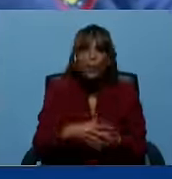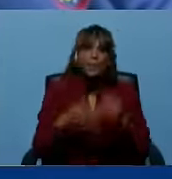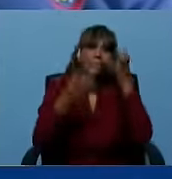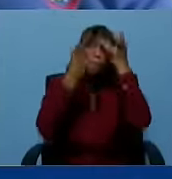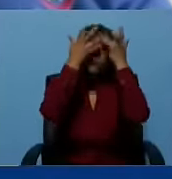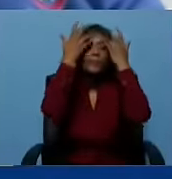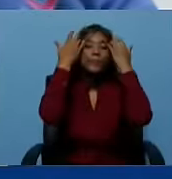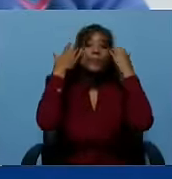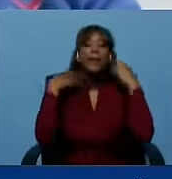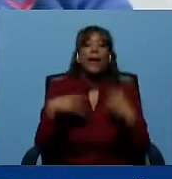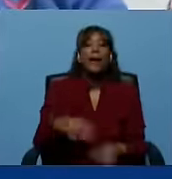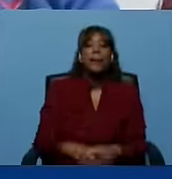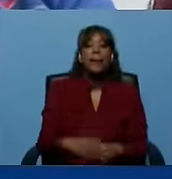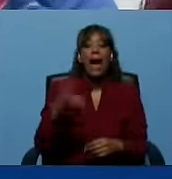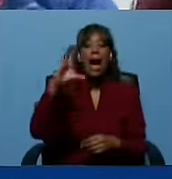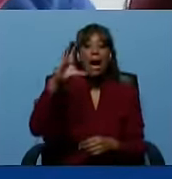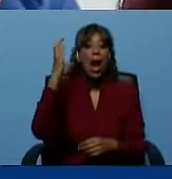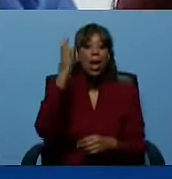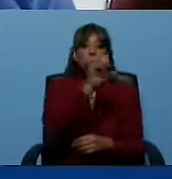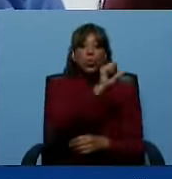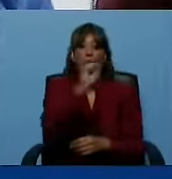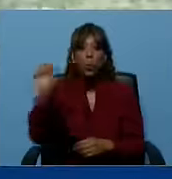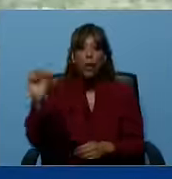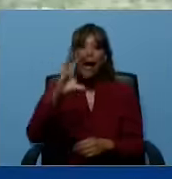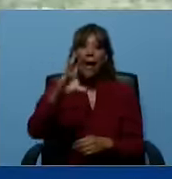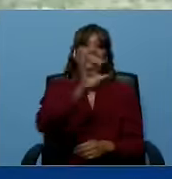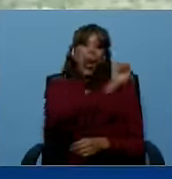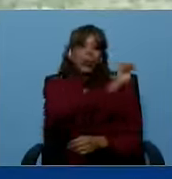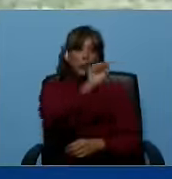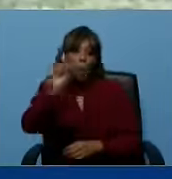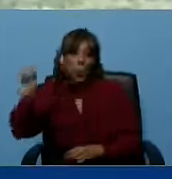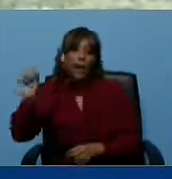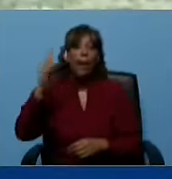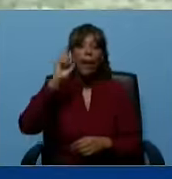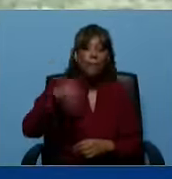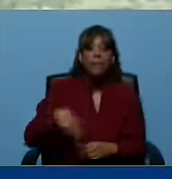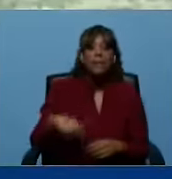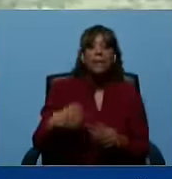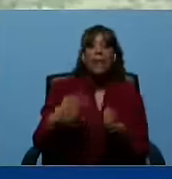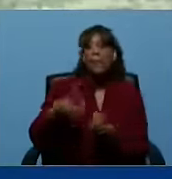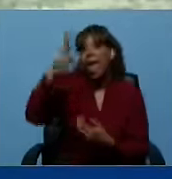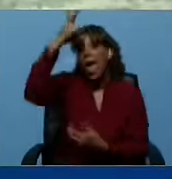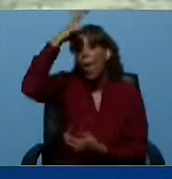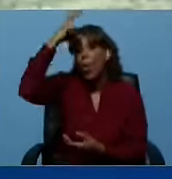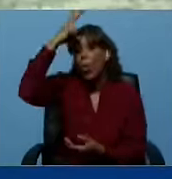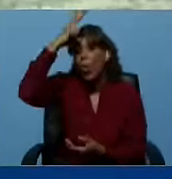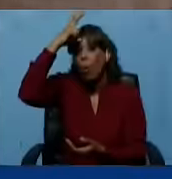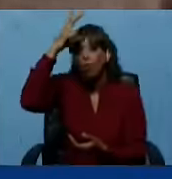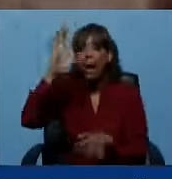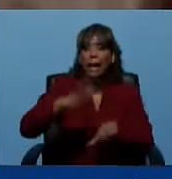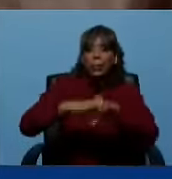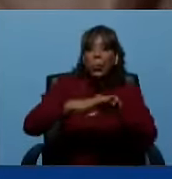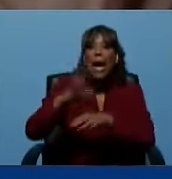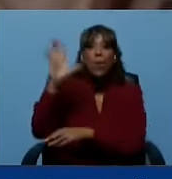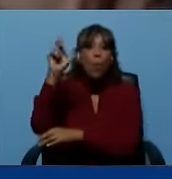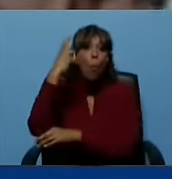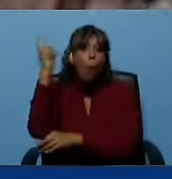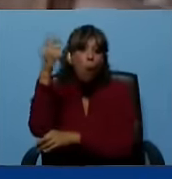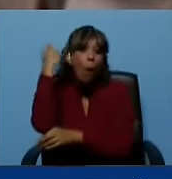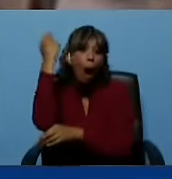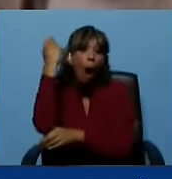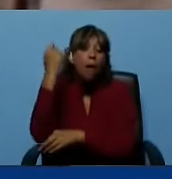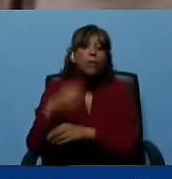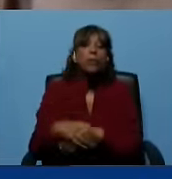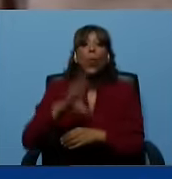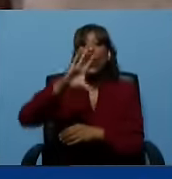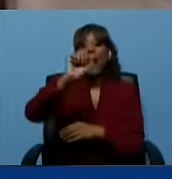por La Chaparrera. Otro lo estamos entregando en Coro, no, en Guárico, en